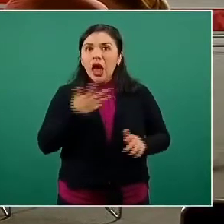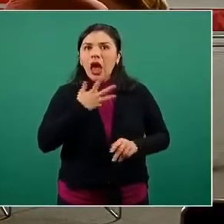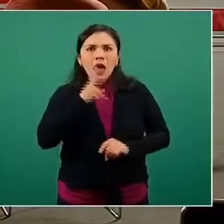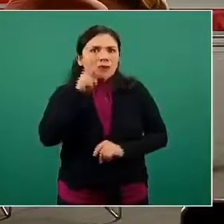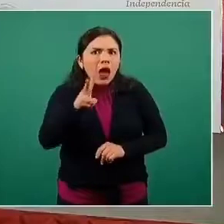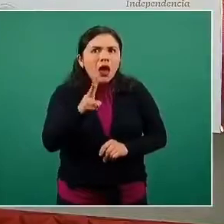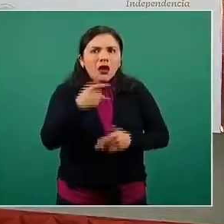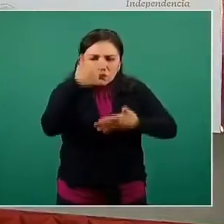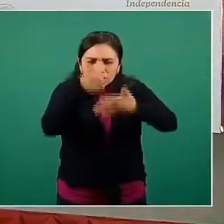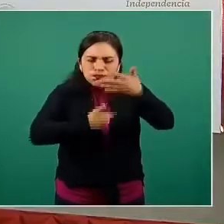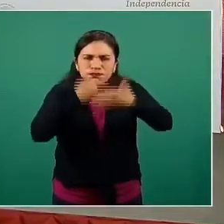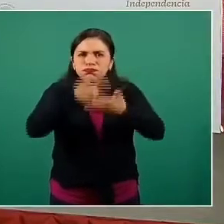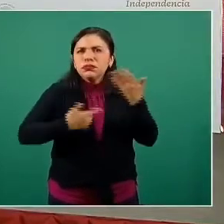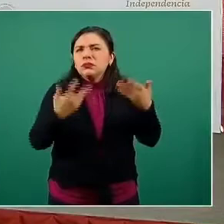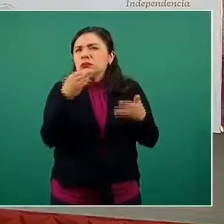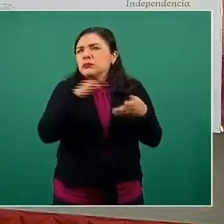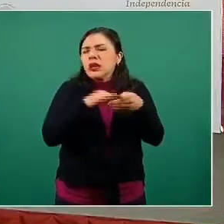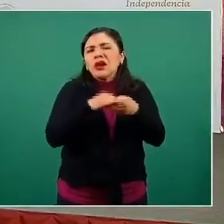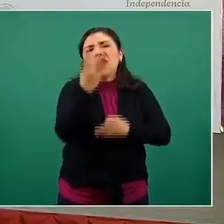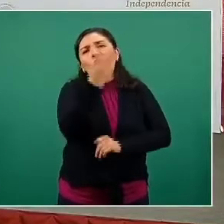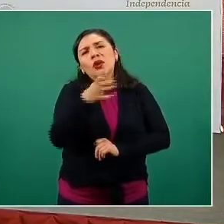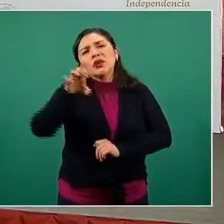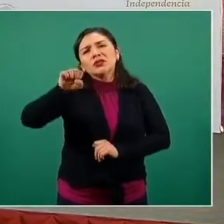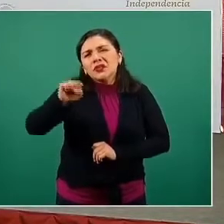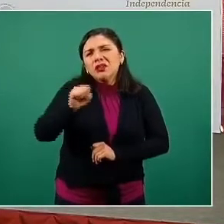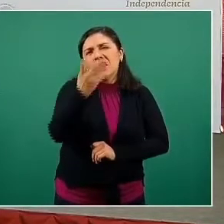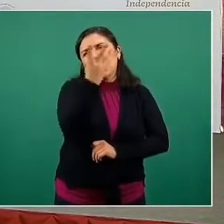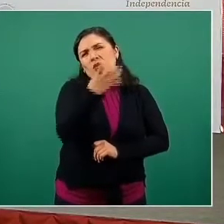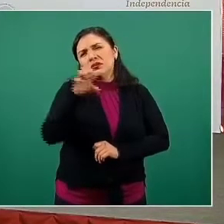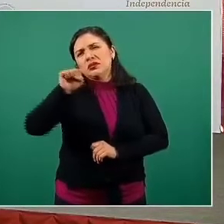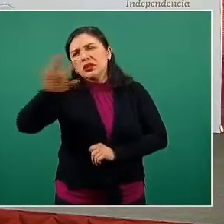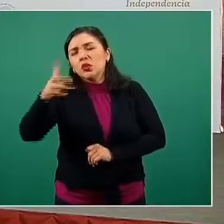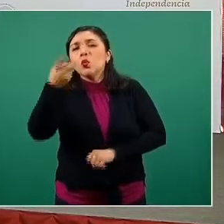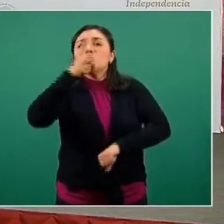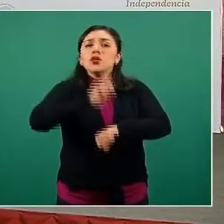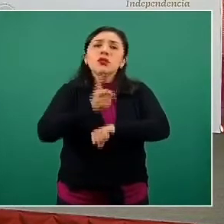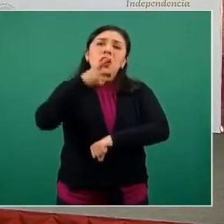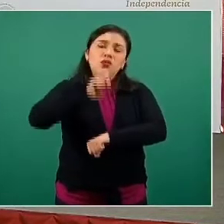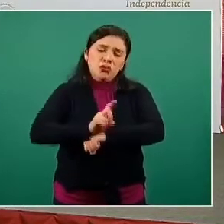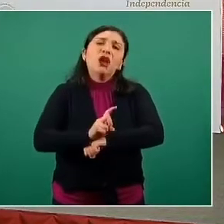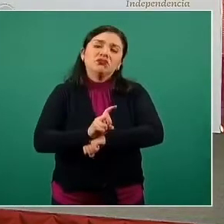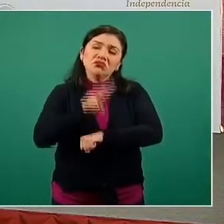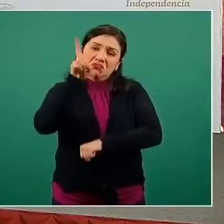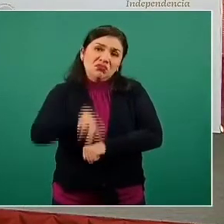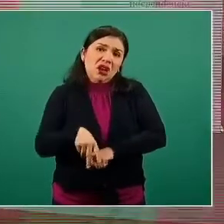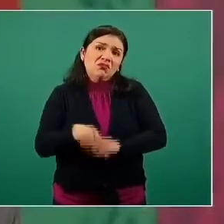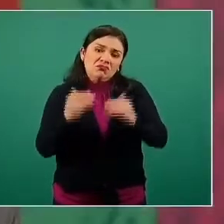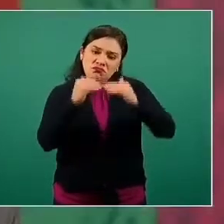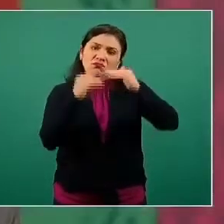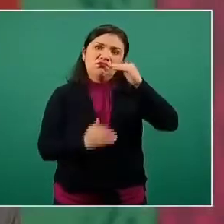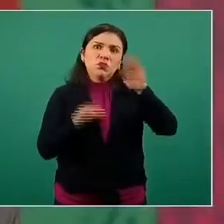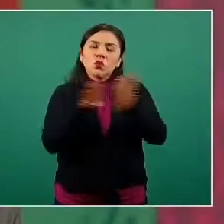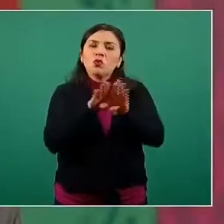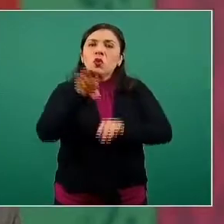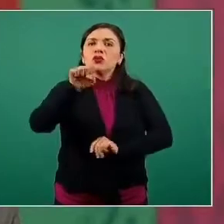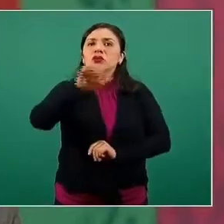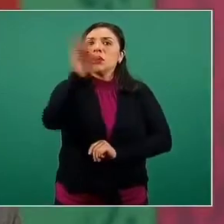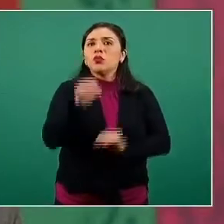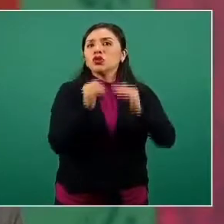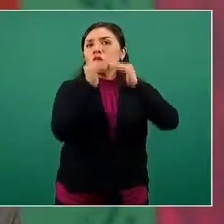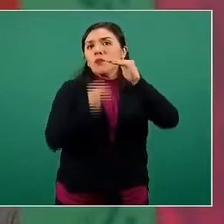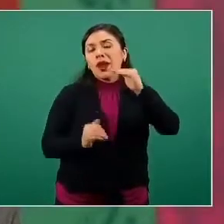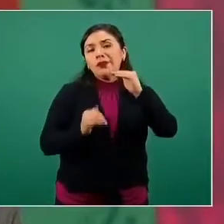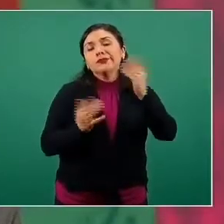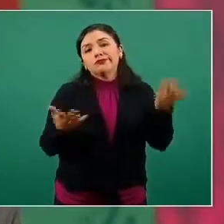promedio 460 o 465 por día, es decir, es una reducción sustancial, más del 60%, y